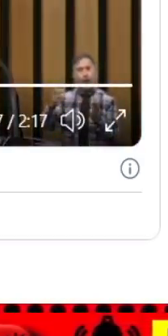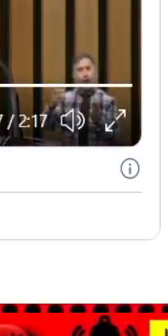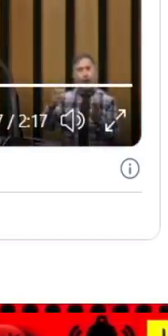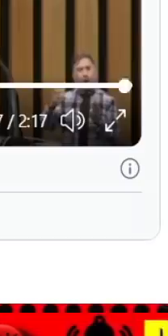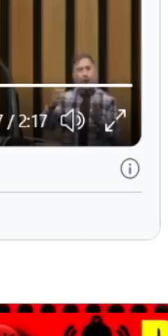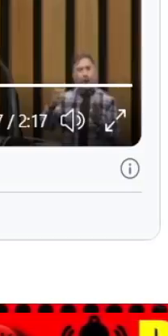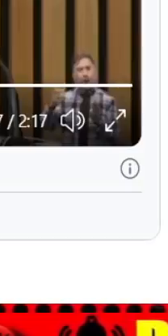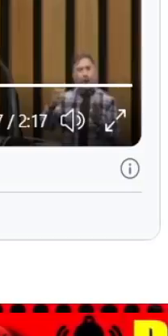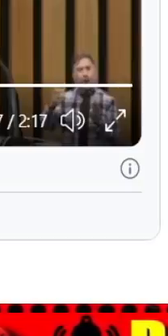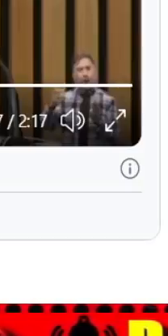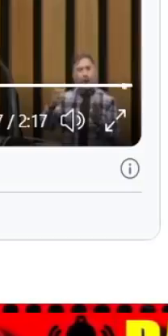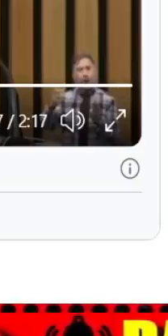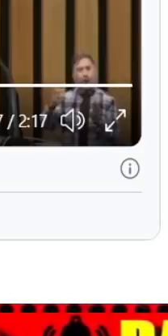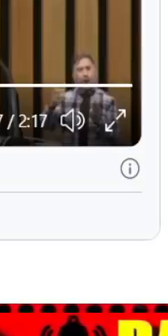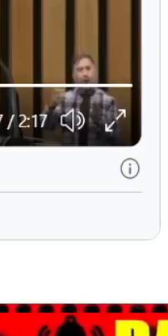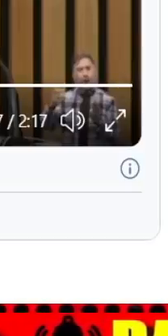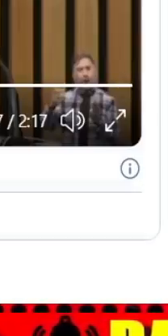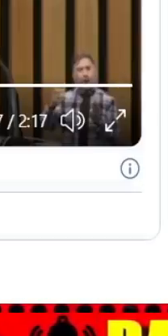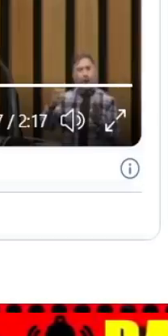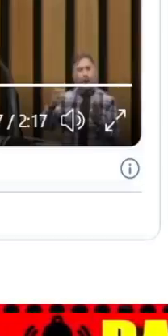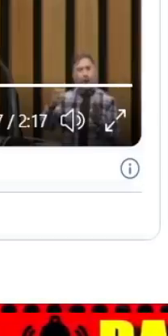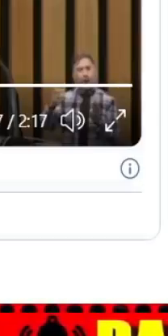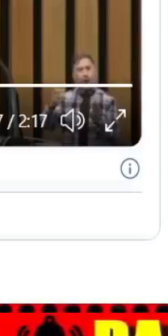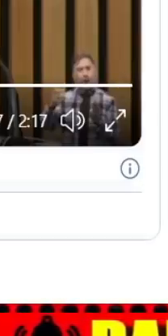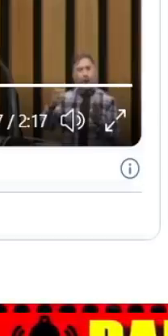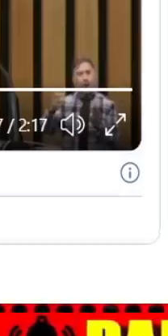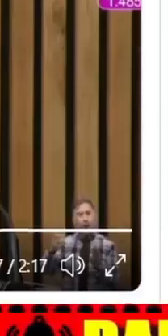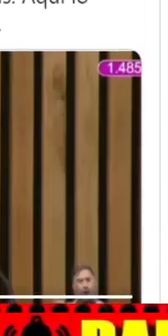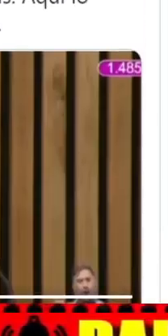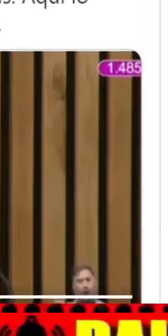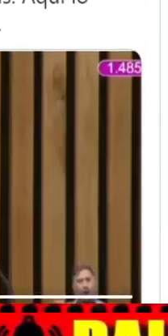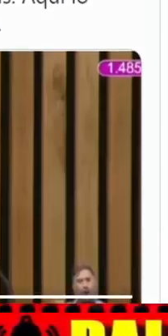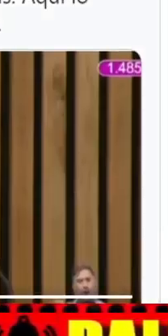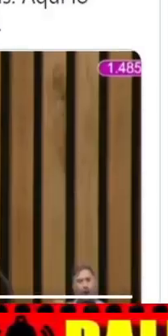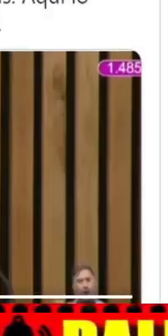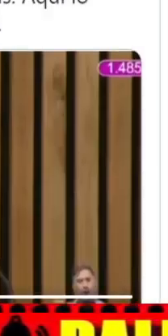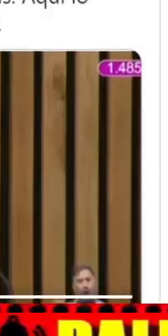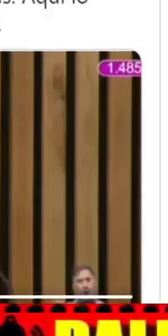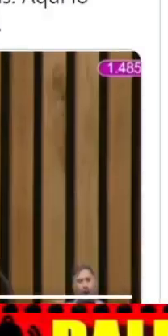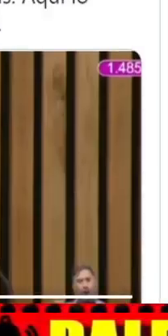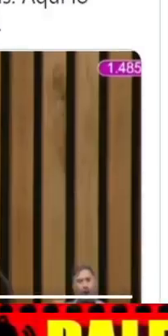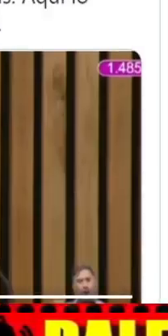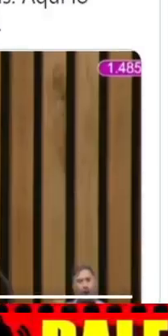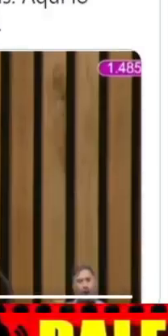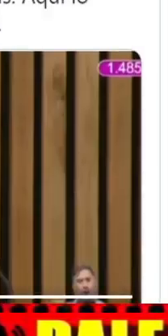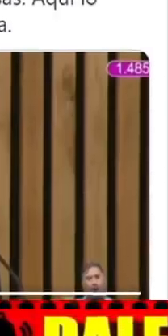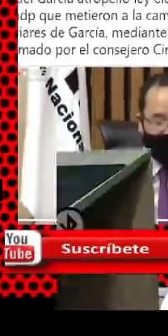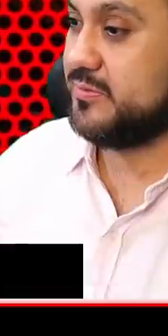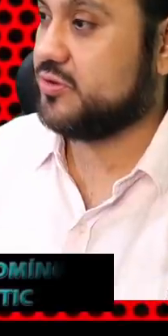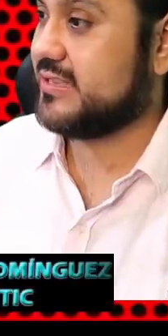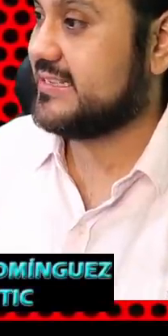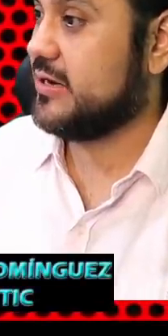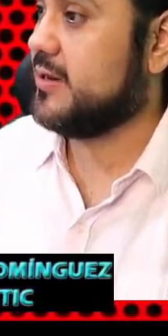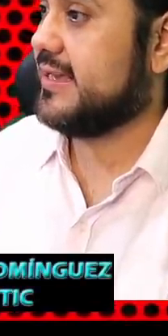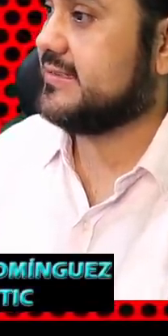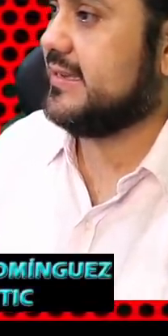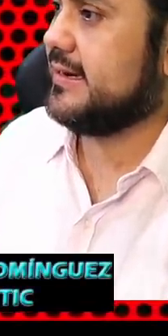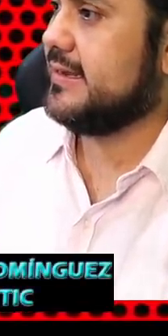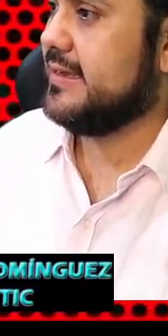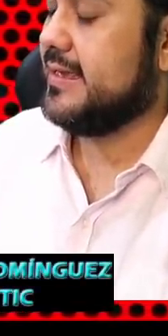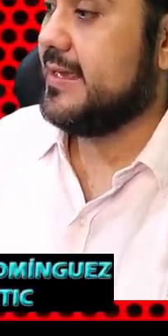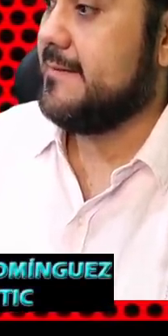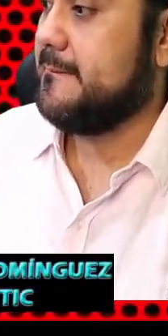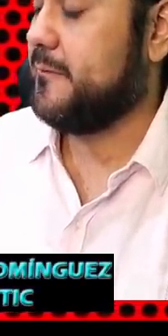bueno pues ya se quedó mudo ciro murayama pues estos son los conceptos que salieron a